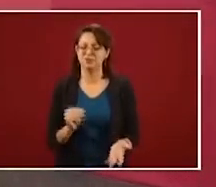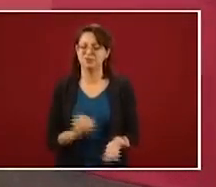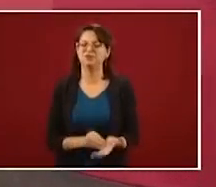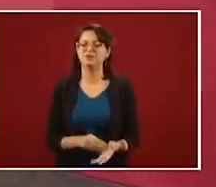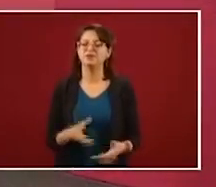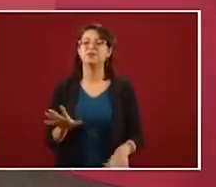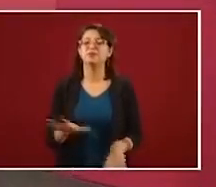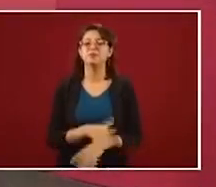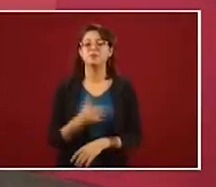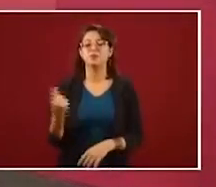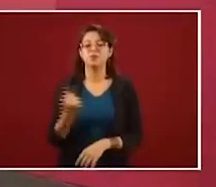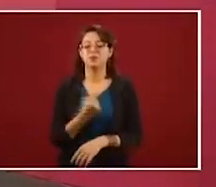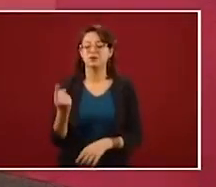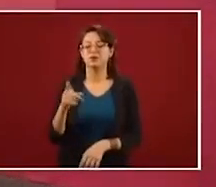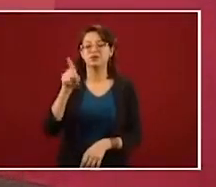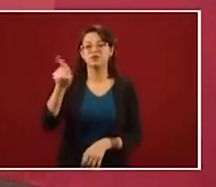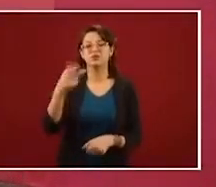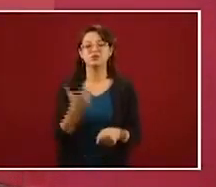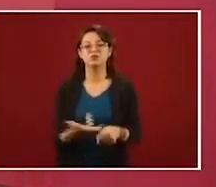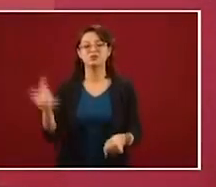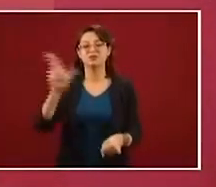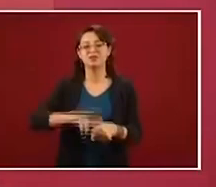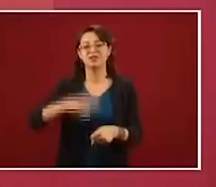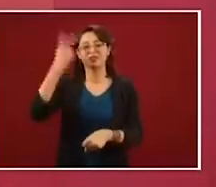directivos de hospitales